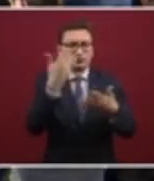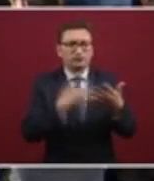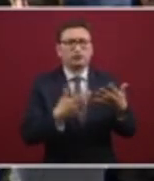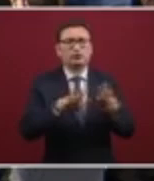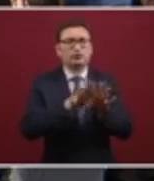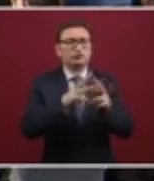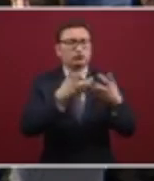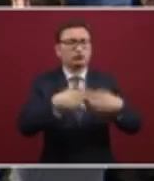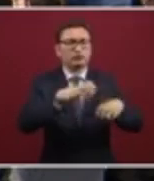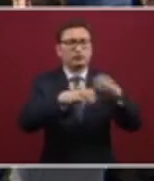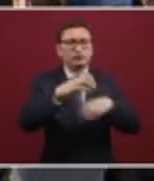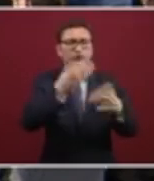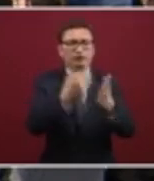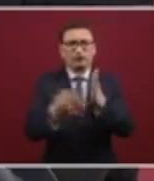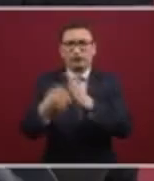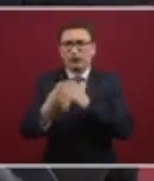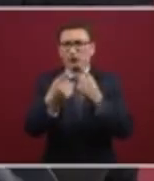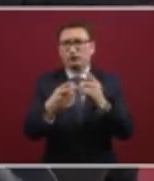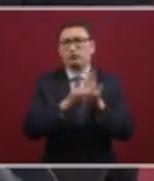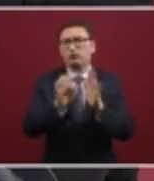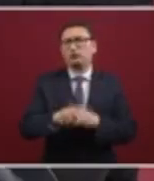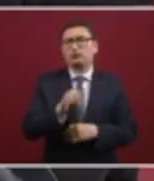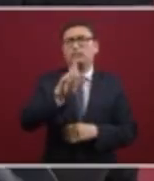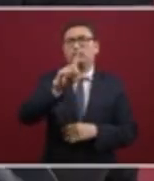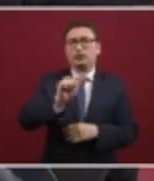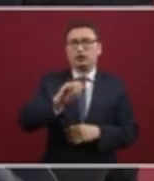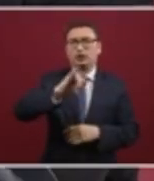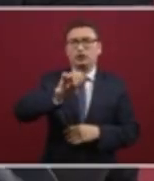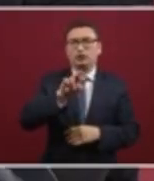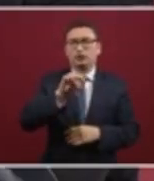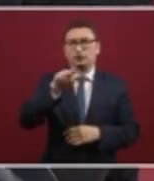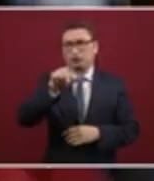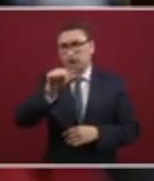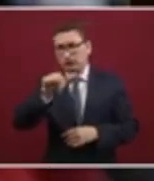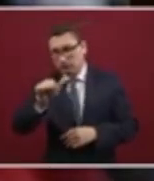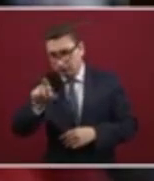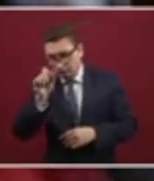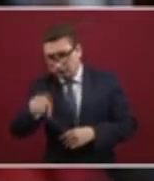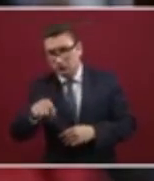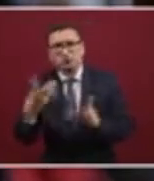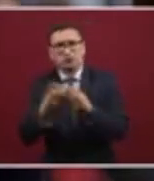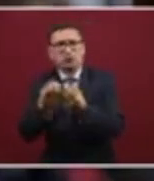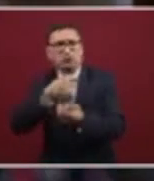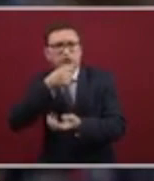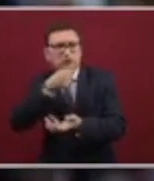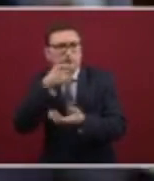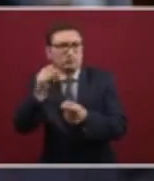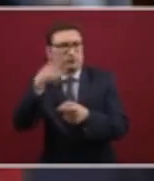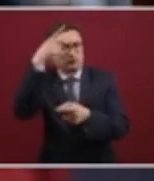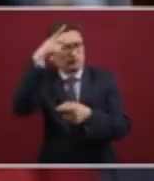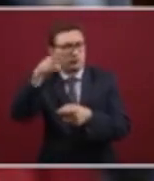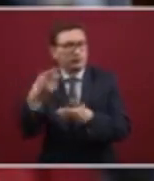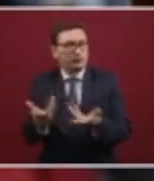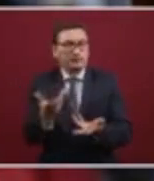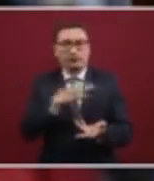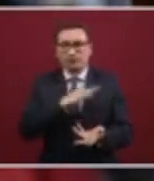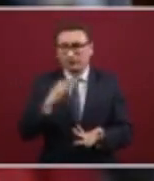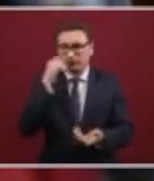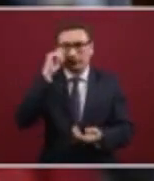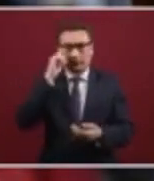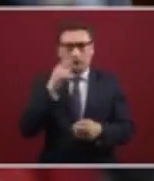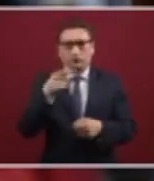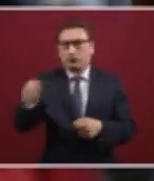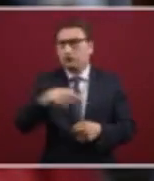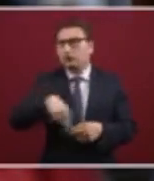no a todas? O sea, insisto, La Jornada y otras también son de periodistas, y no se sabe qué